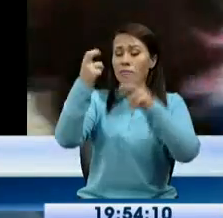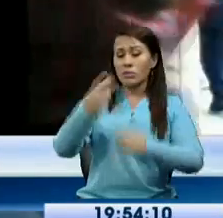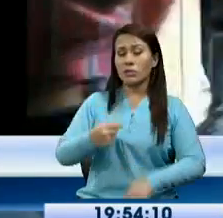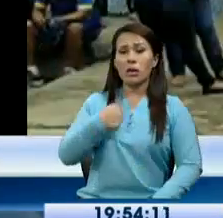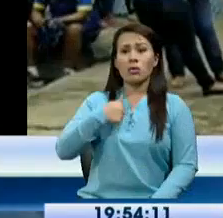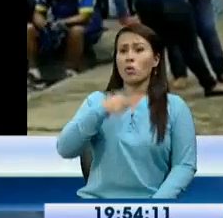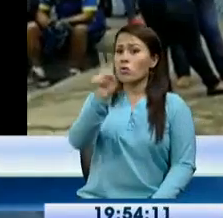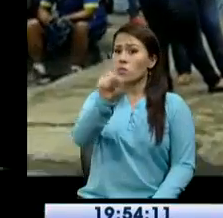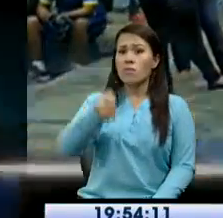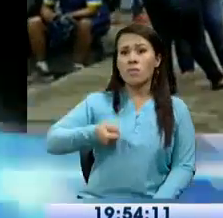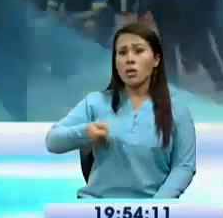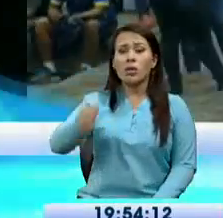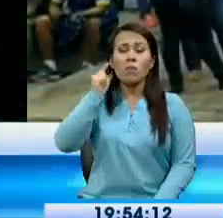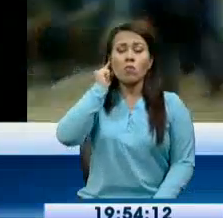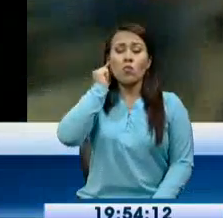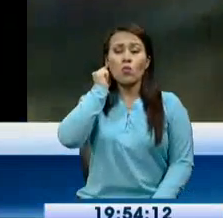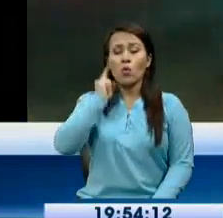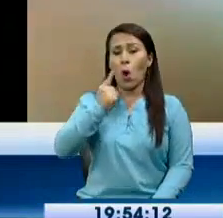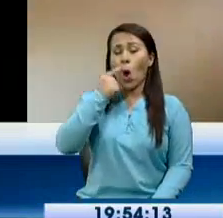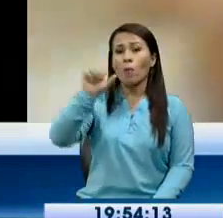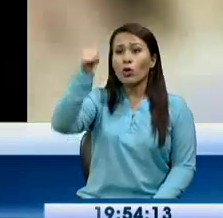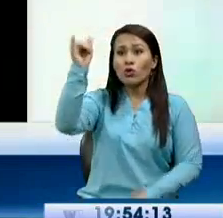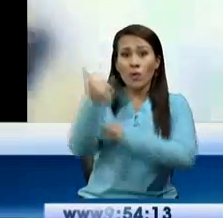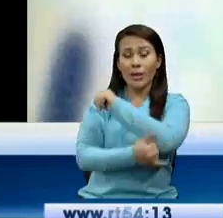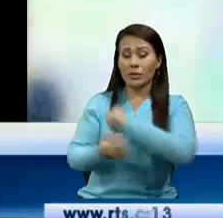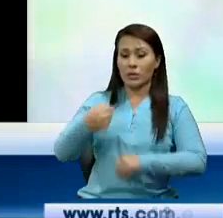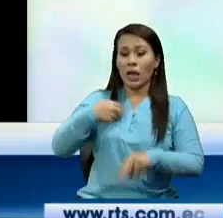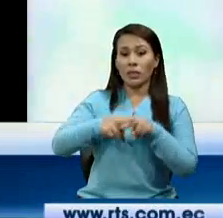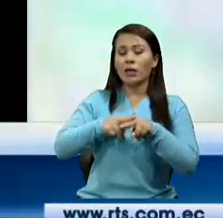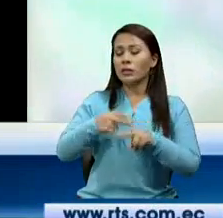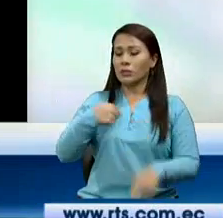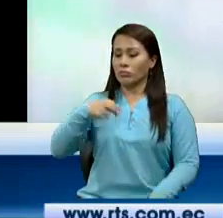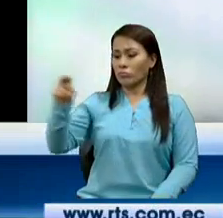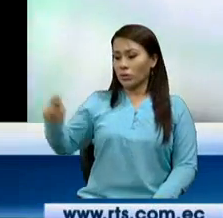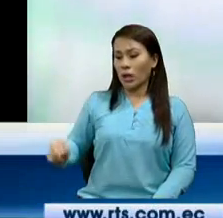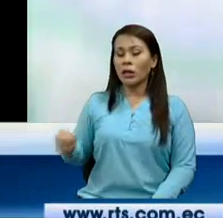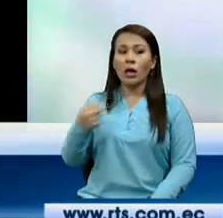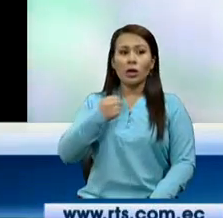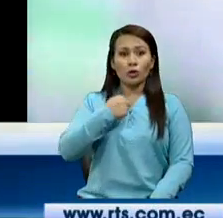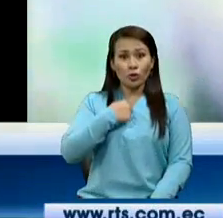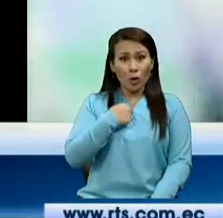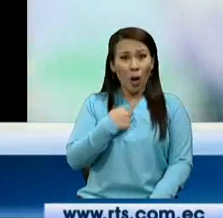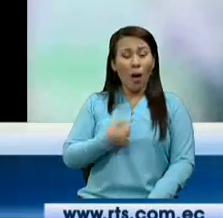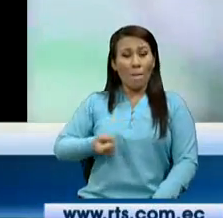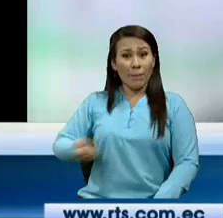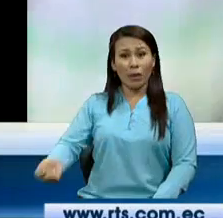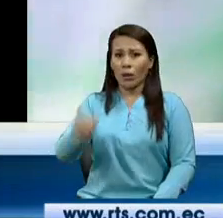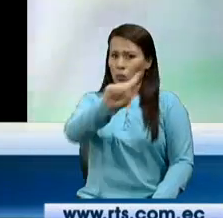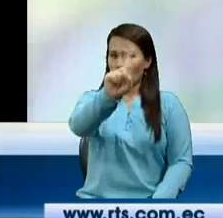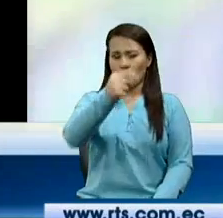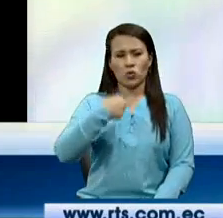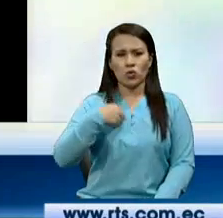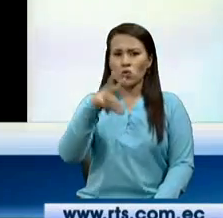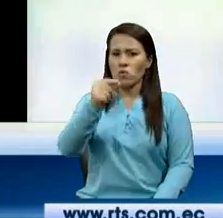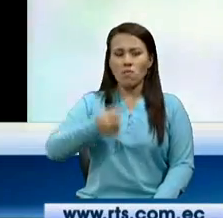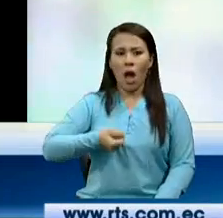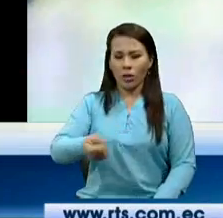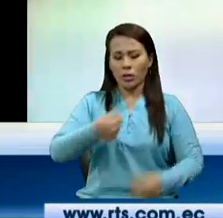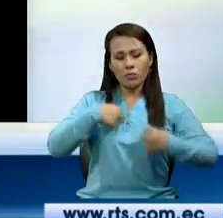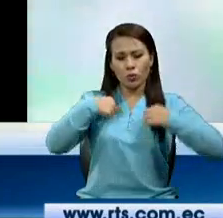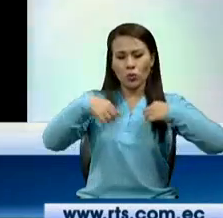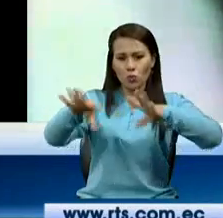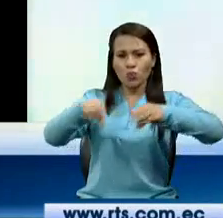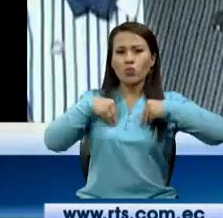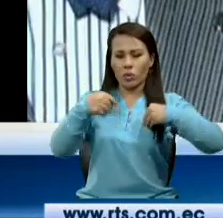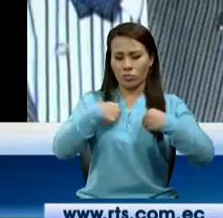caso por la muerte de un ciudadano extranjero. Así como me pusieron los más buscados, que ahora tengan así mismo de que se demuestre